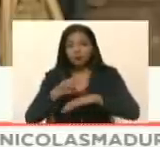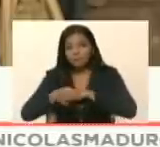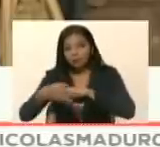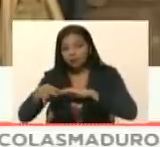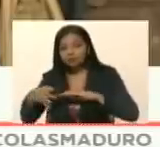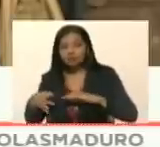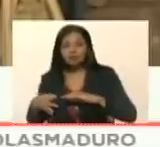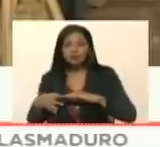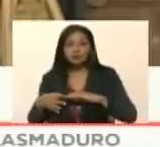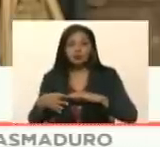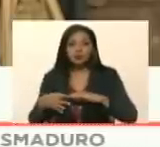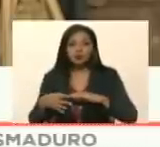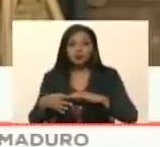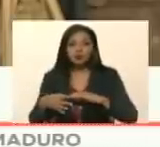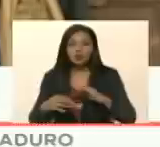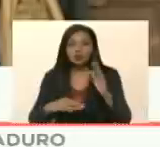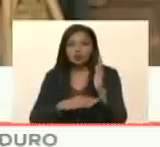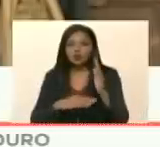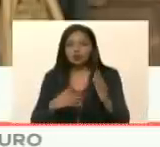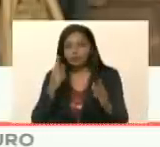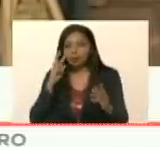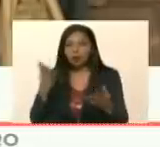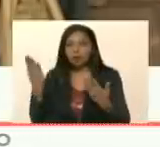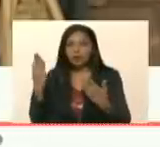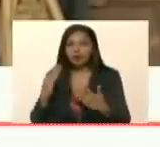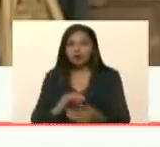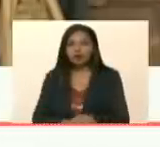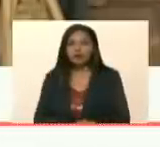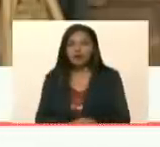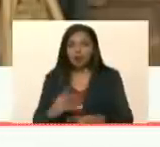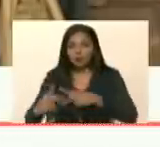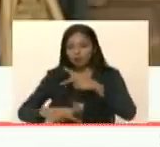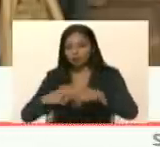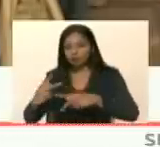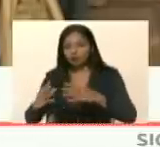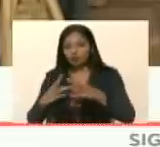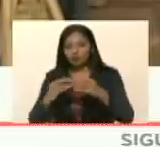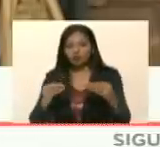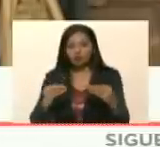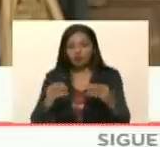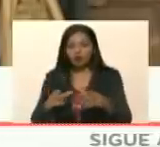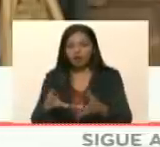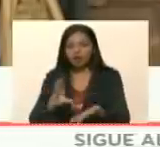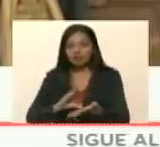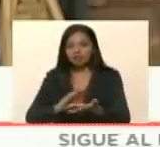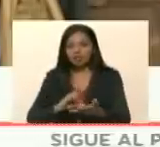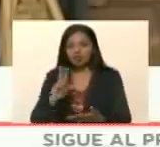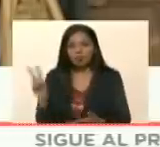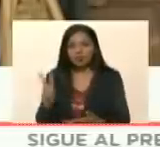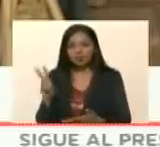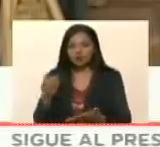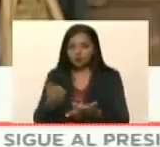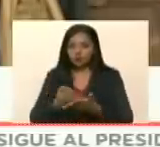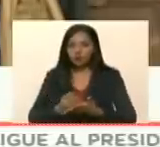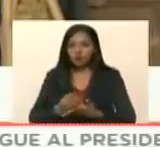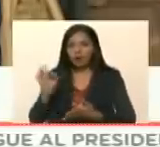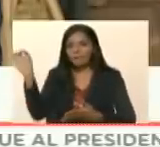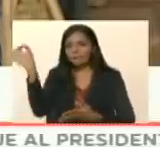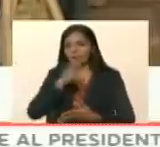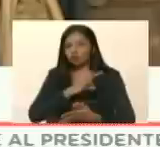municipio Torres. Vamos a ver la producción en el centro de beneficio Ovino